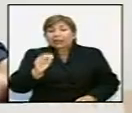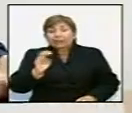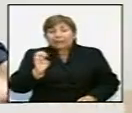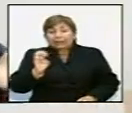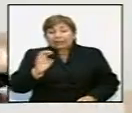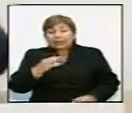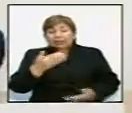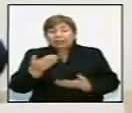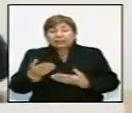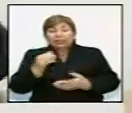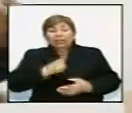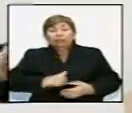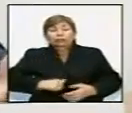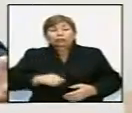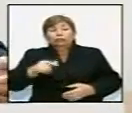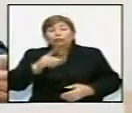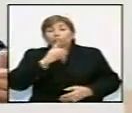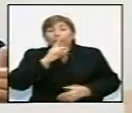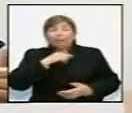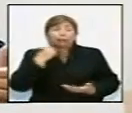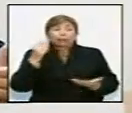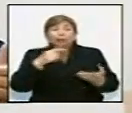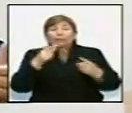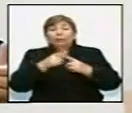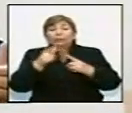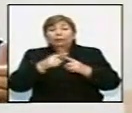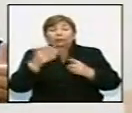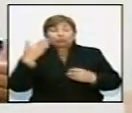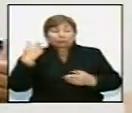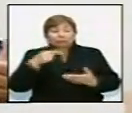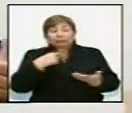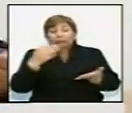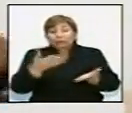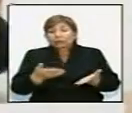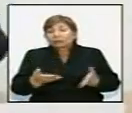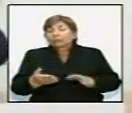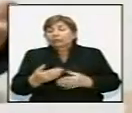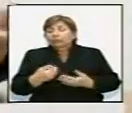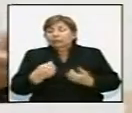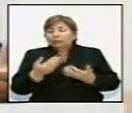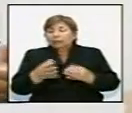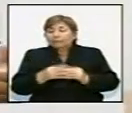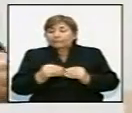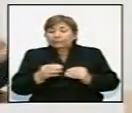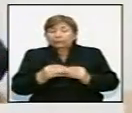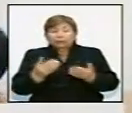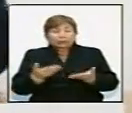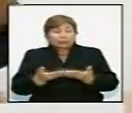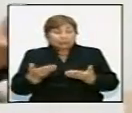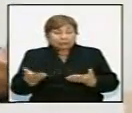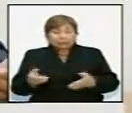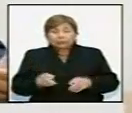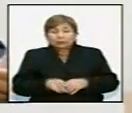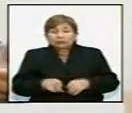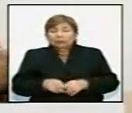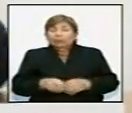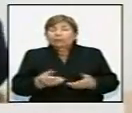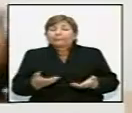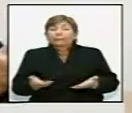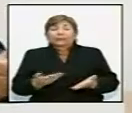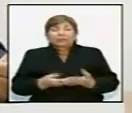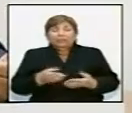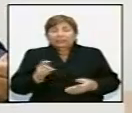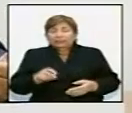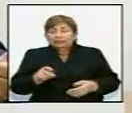el cumplimiento y la ampliación de estas, respecto a técnico productiva, que también se precisó, creo que hay necesidad de